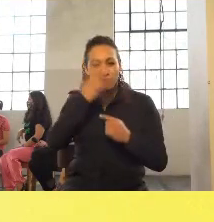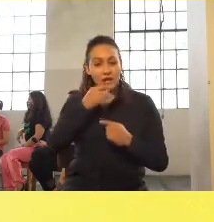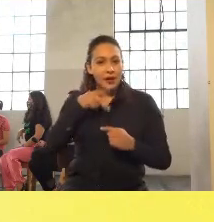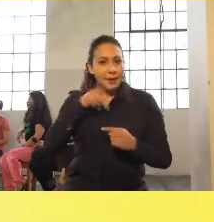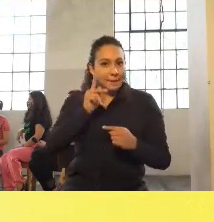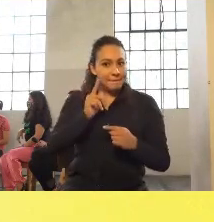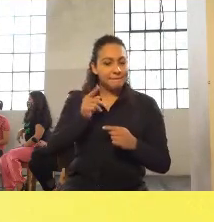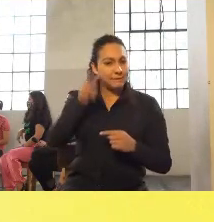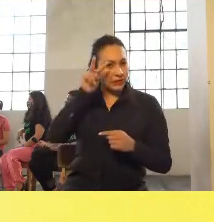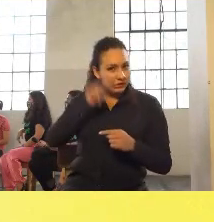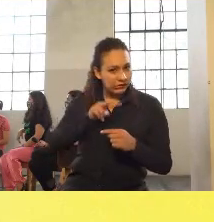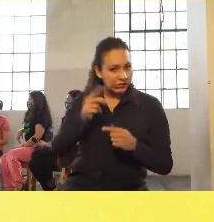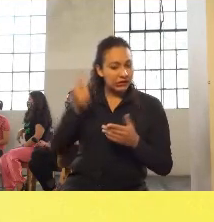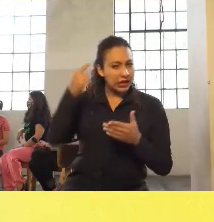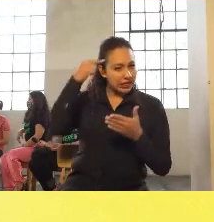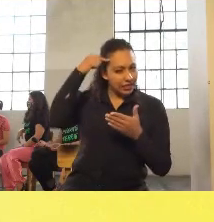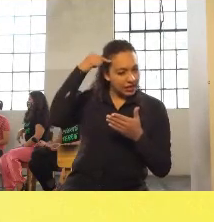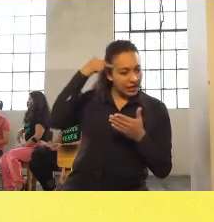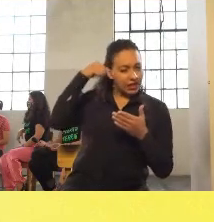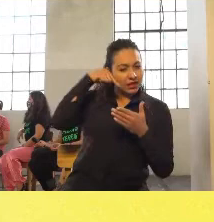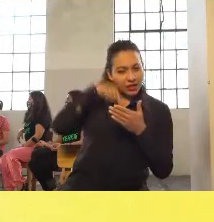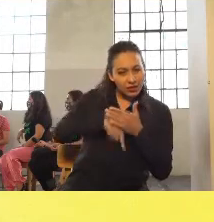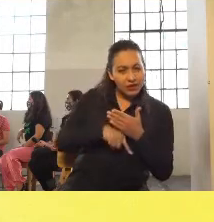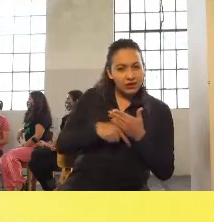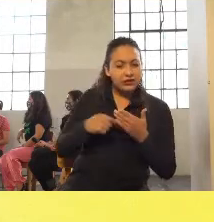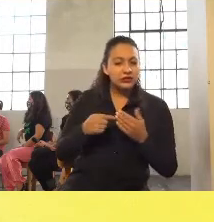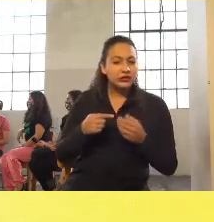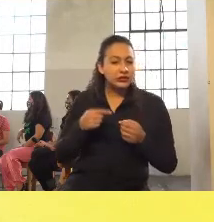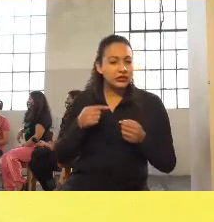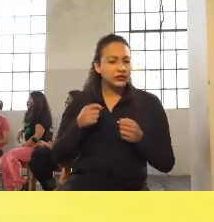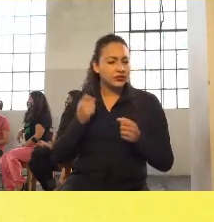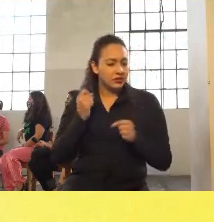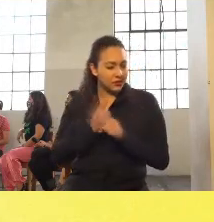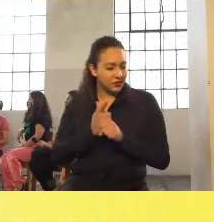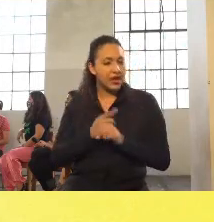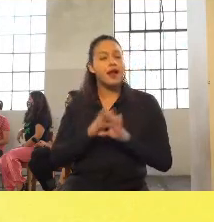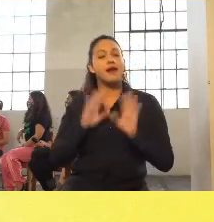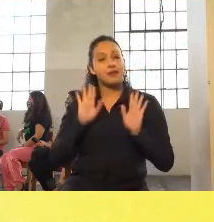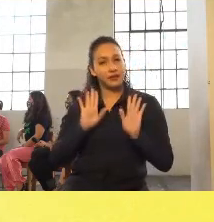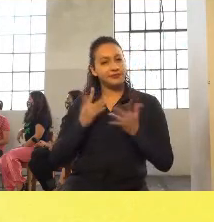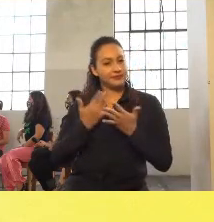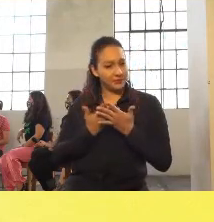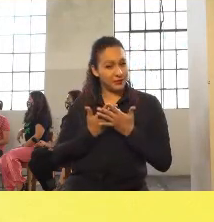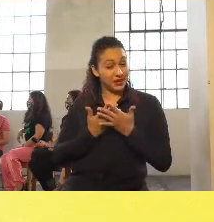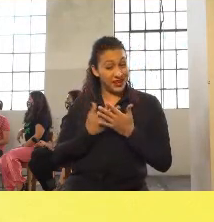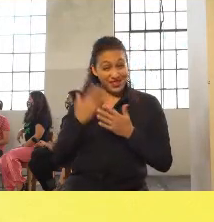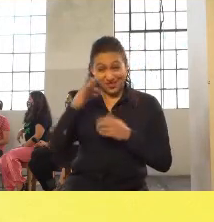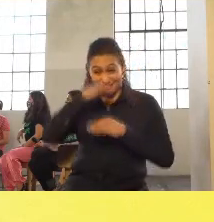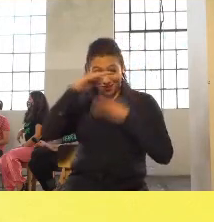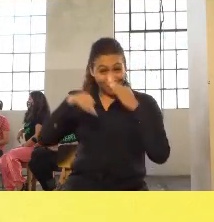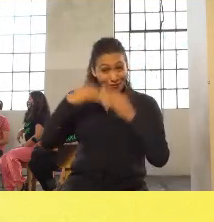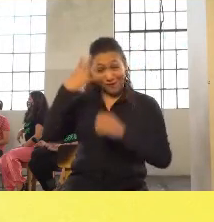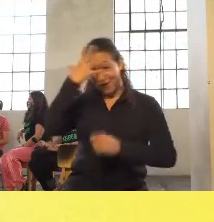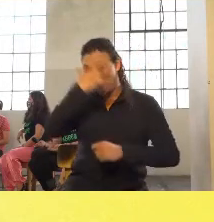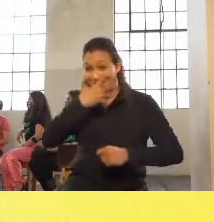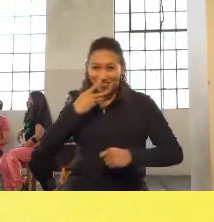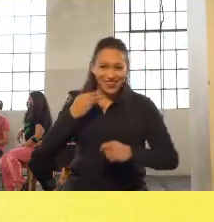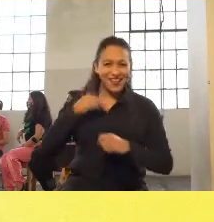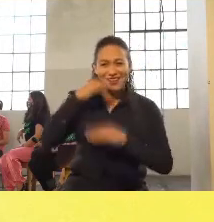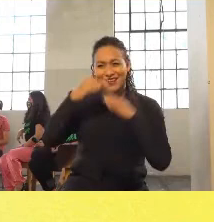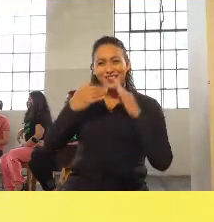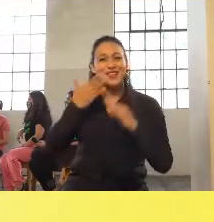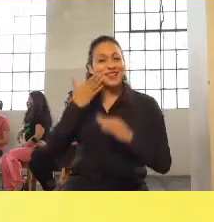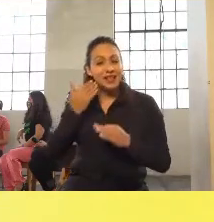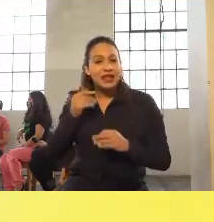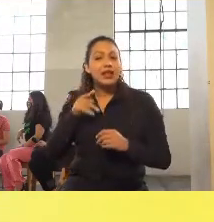dijo tal cual, son TERFs, y nosotras, no. Ok, vengan, porque aquí, y lo siento, pero, o sea, y sabemos, ¿no? Sabemos